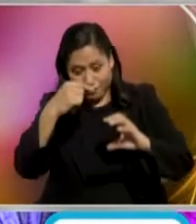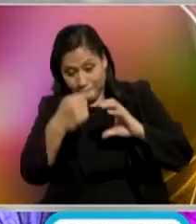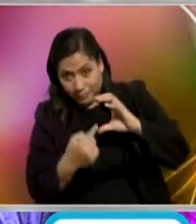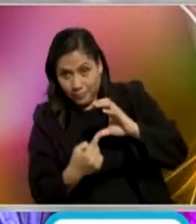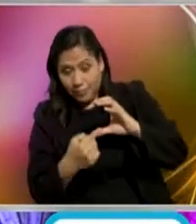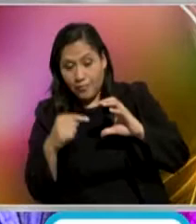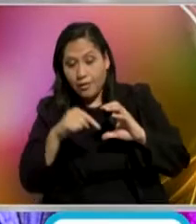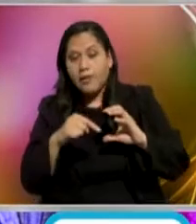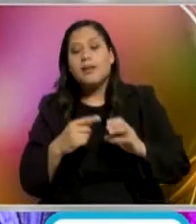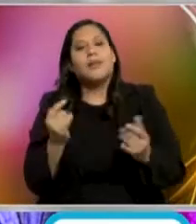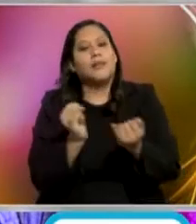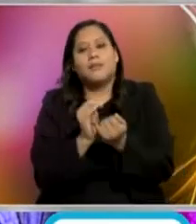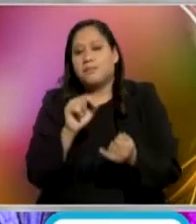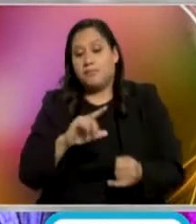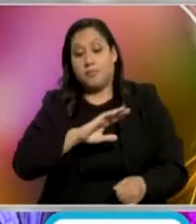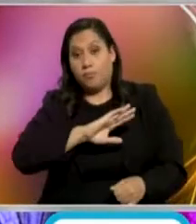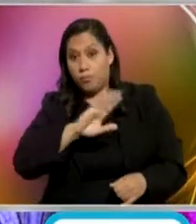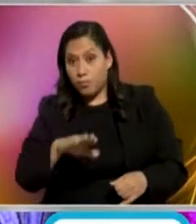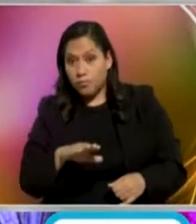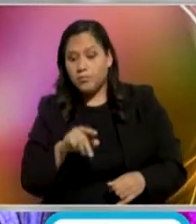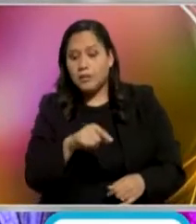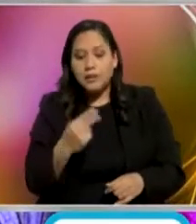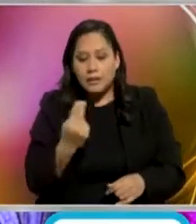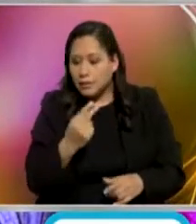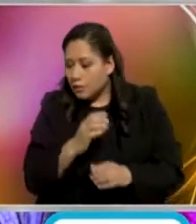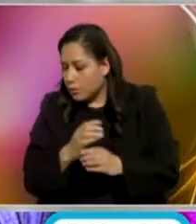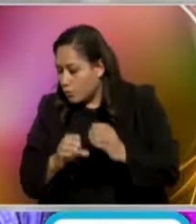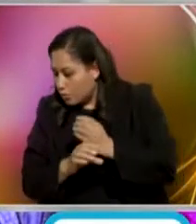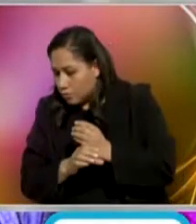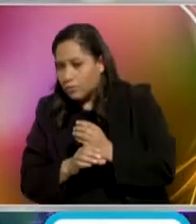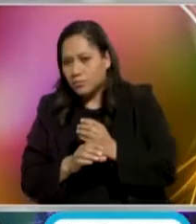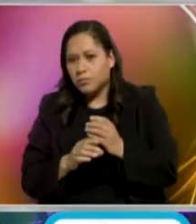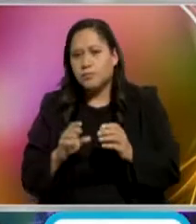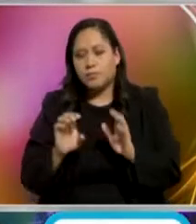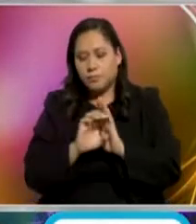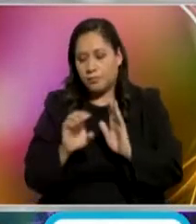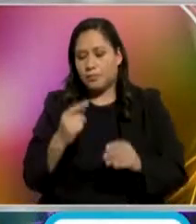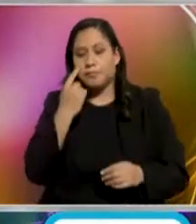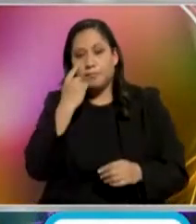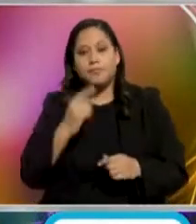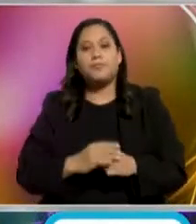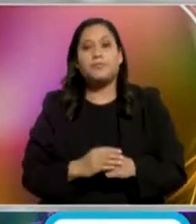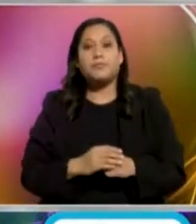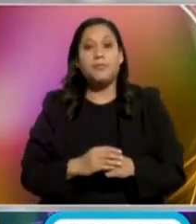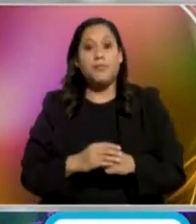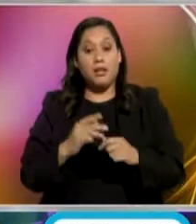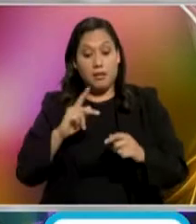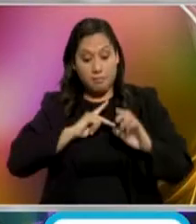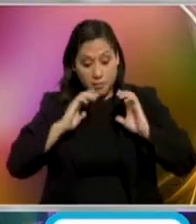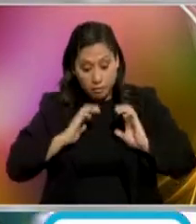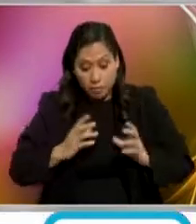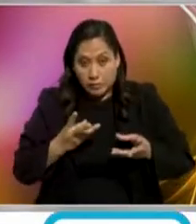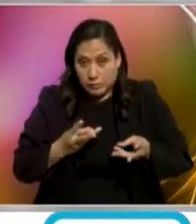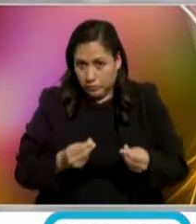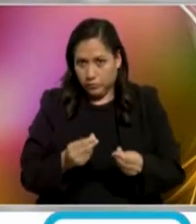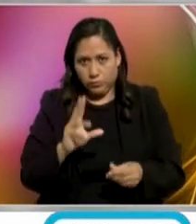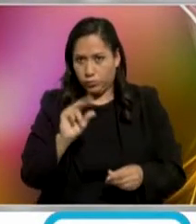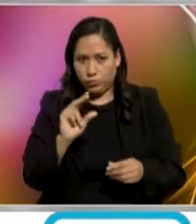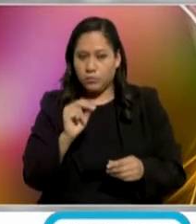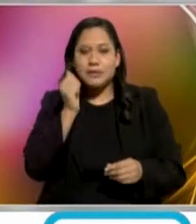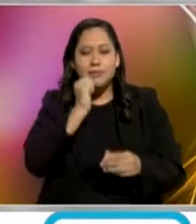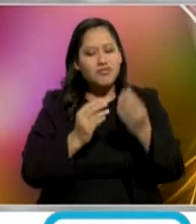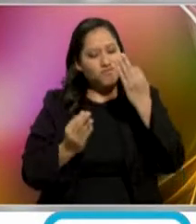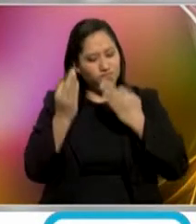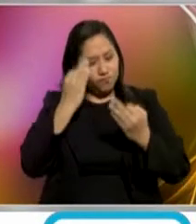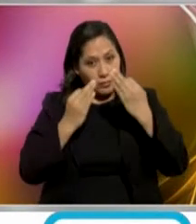donde también hablan de que en la muerte vas a necesitar todo lo que tienes en la vida. Entonces ellos dicen, no podemos dejar que los cuerpos se descompongan. Yo creo que eso es,